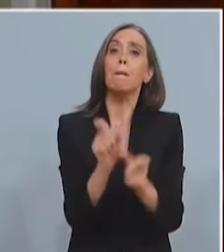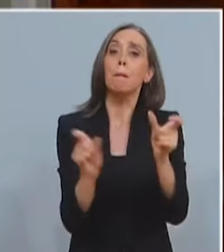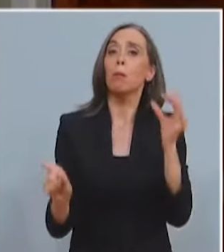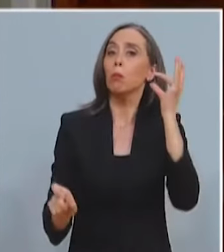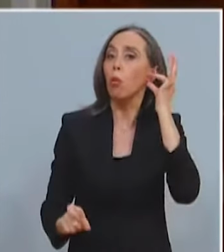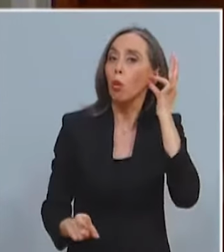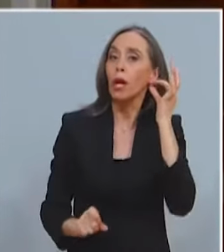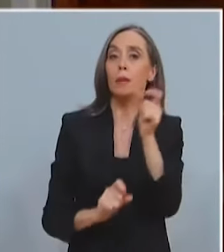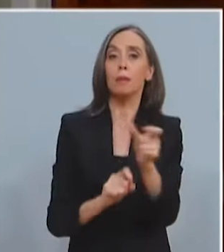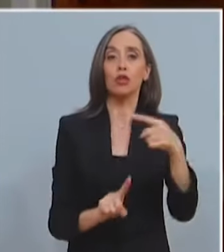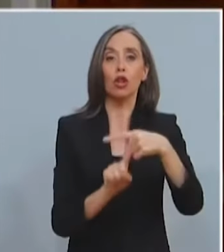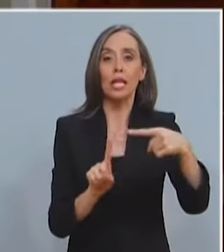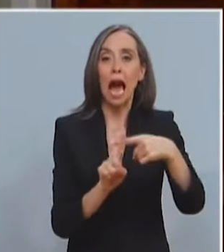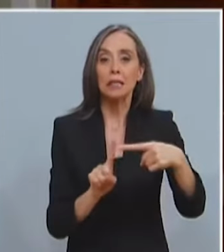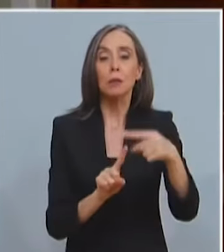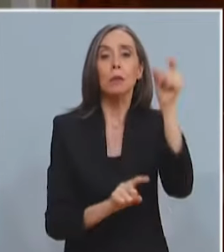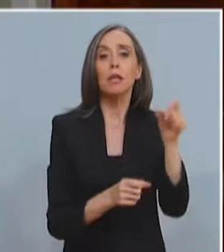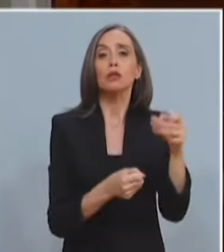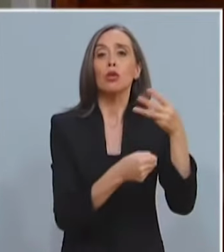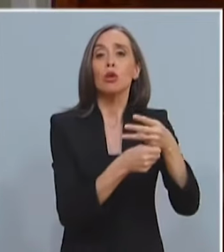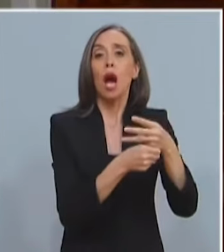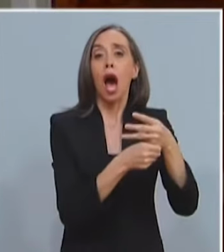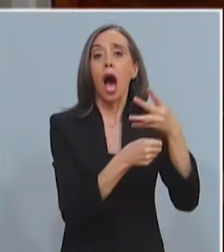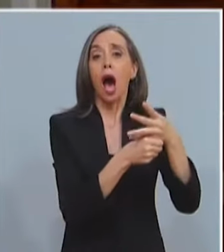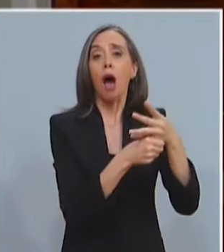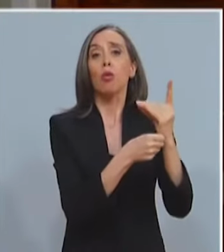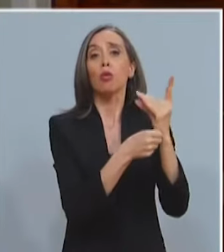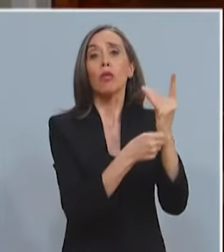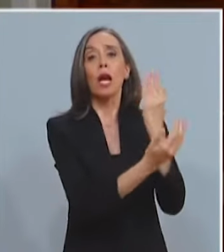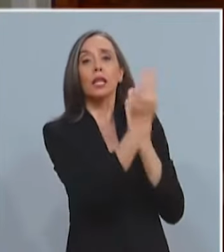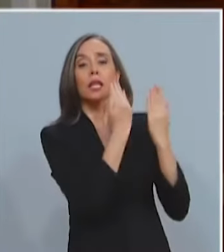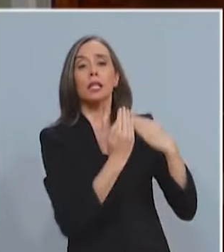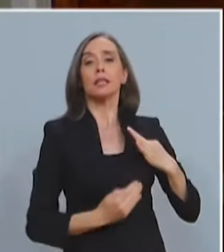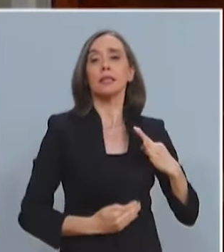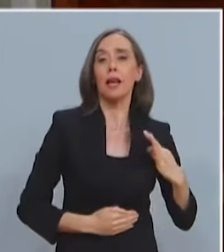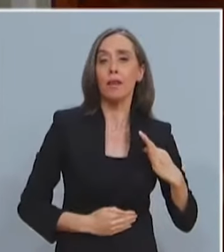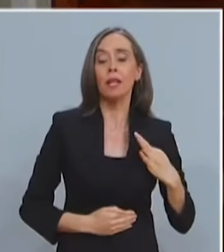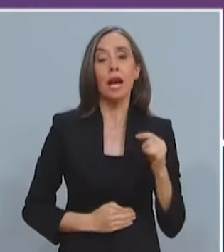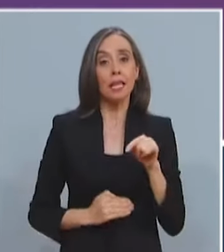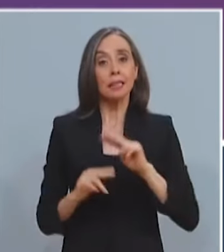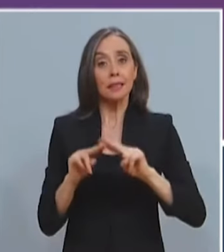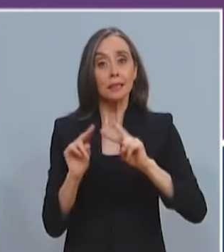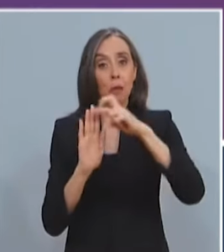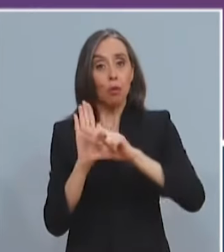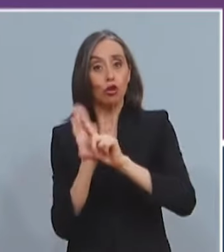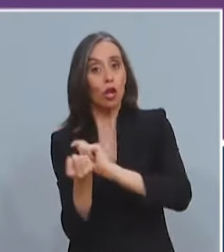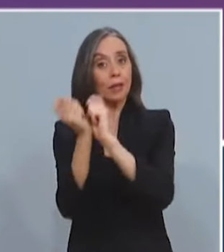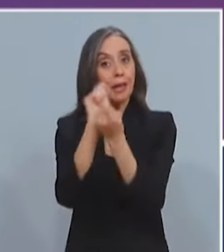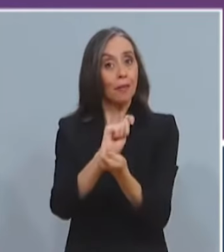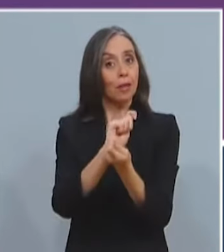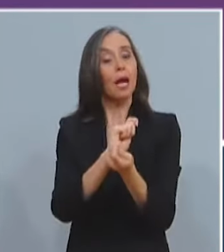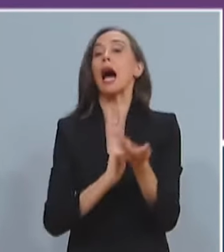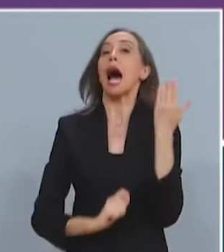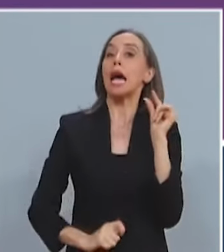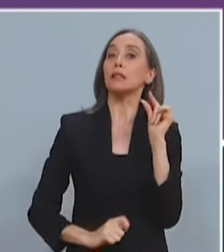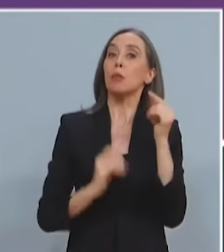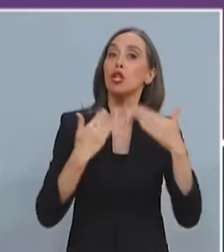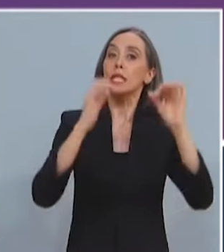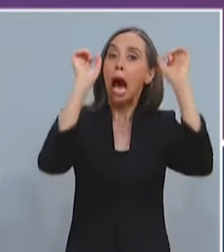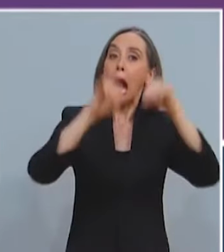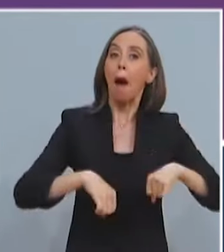clase media y los adultos mayores con dependencia severa esta reforma se suma a la reforma que recién aprobamos